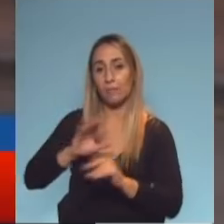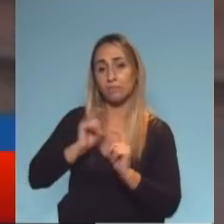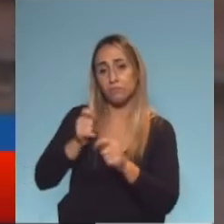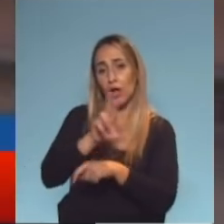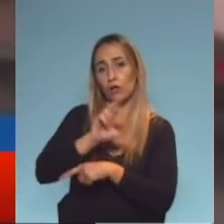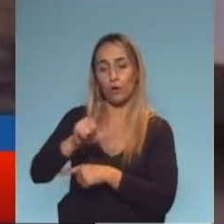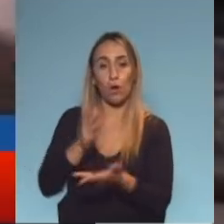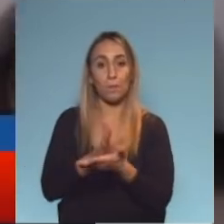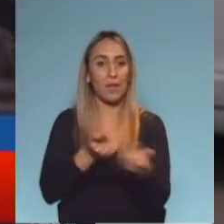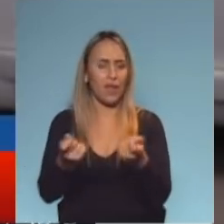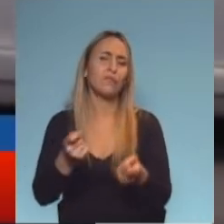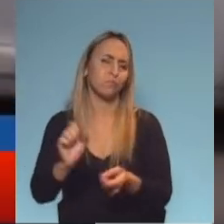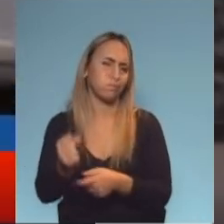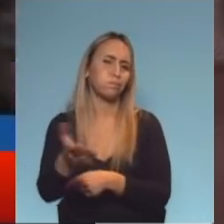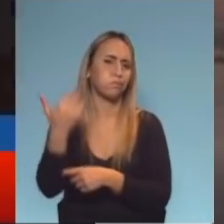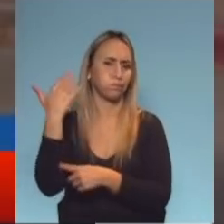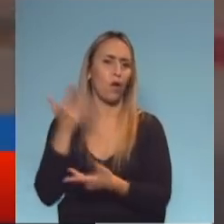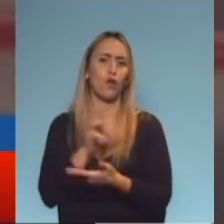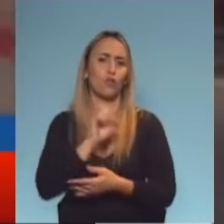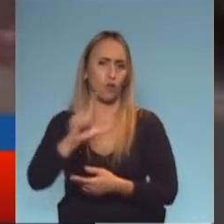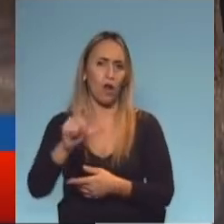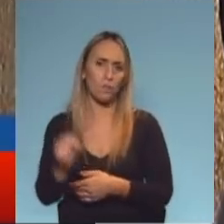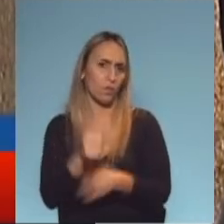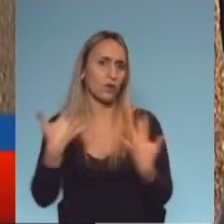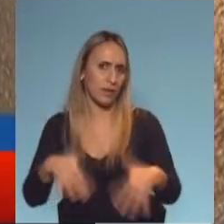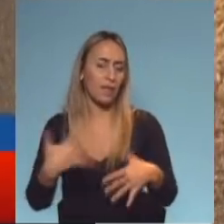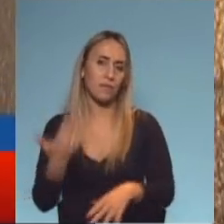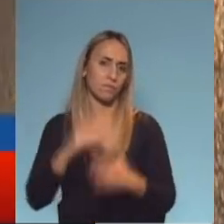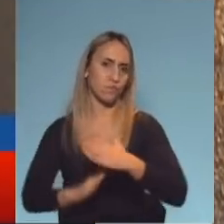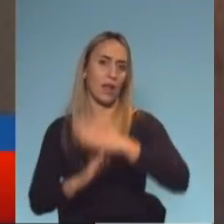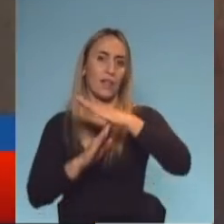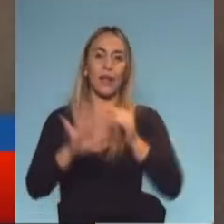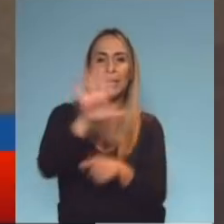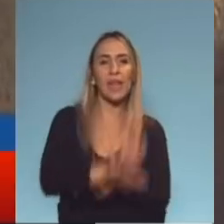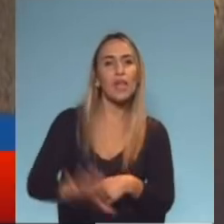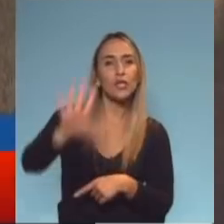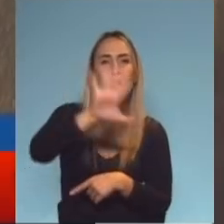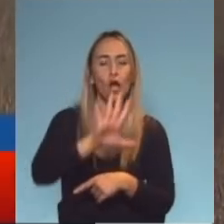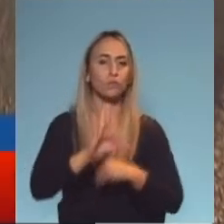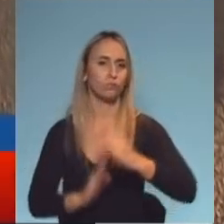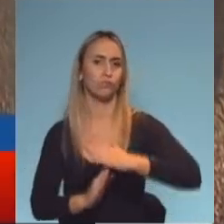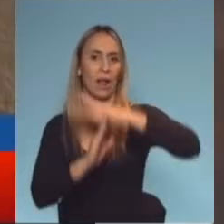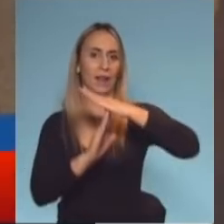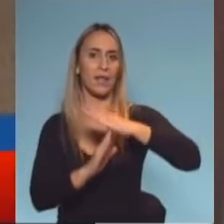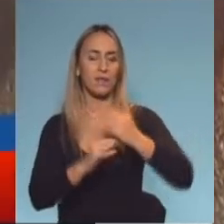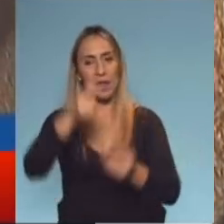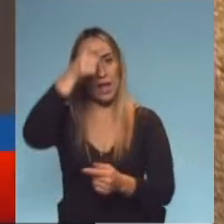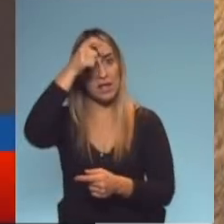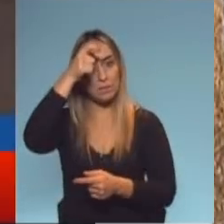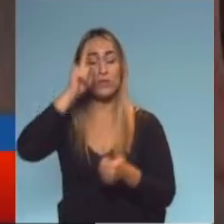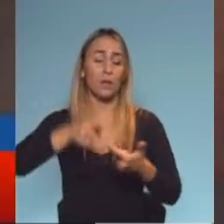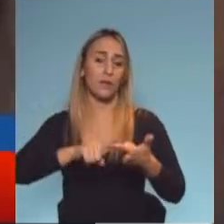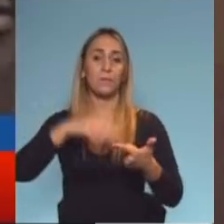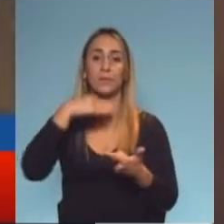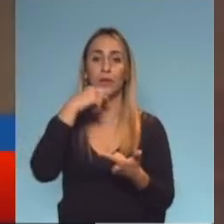ha tenido también un rol importante de liderazgo también regional para poner algún tipo de paño frío.